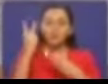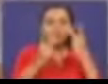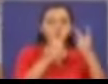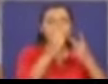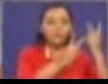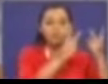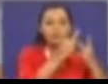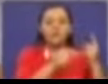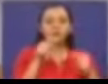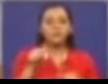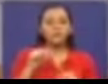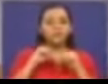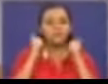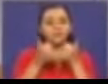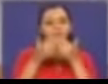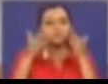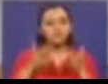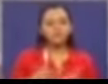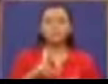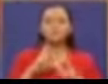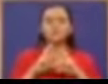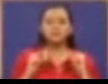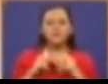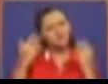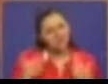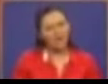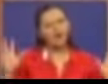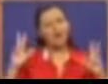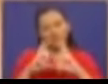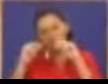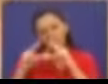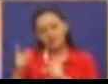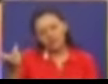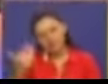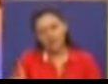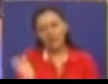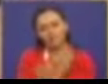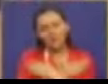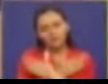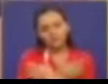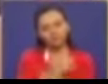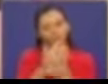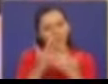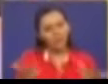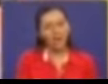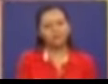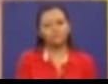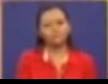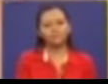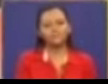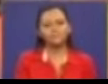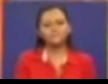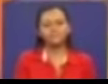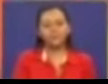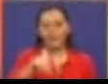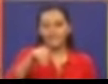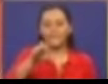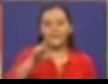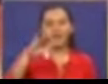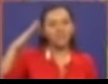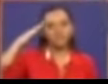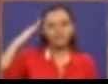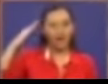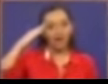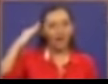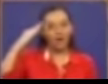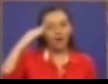asambleístas. Tena, ya lo saludé, pues ya está. Felicitamos a su señora por el cumpleaños. Mera, ¿dónde está nuestro querido